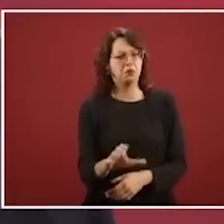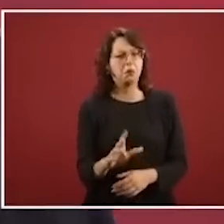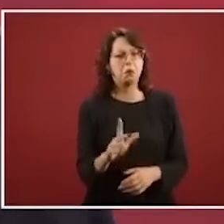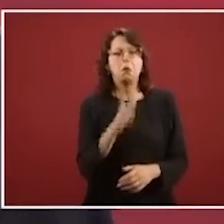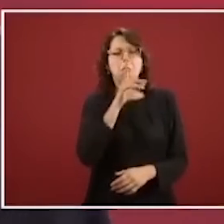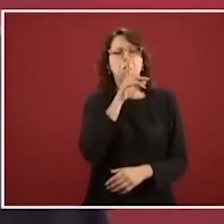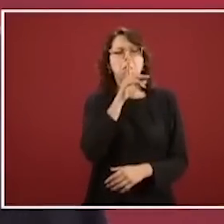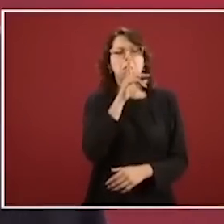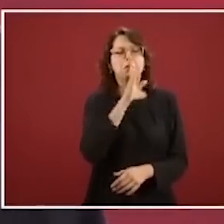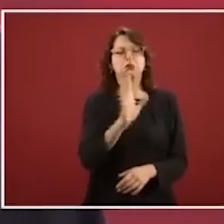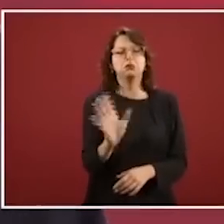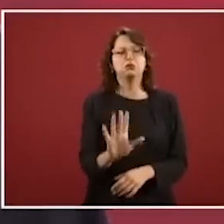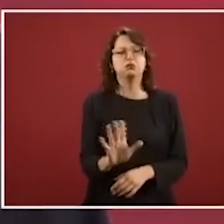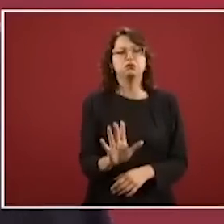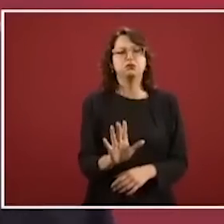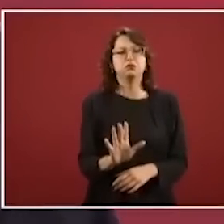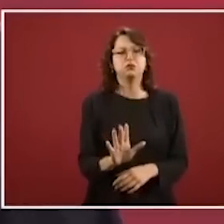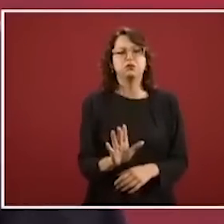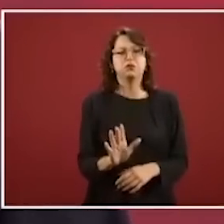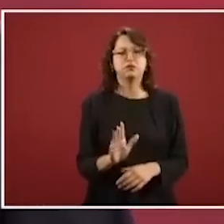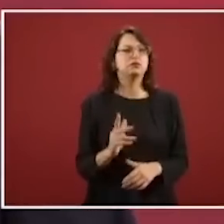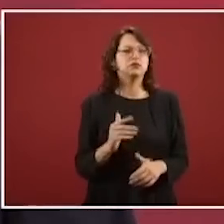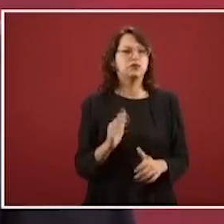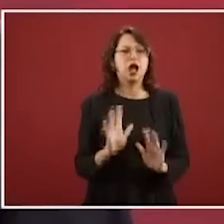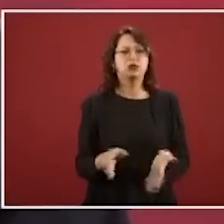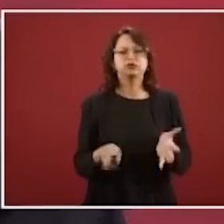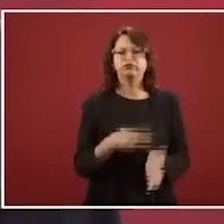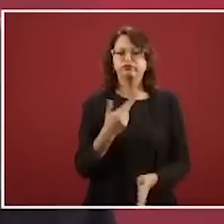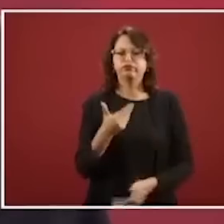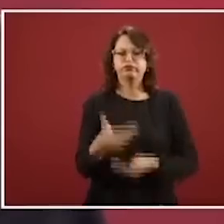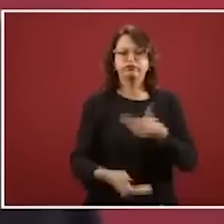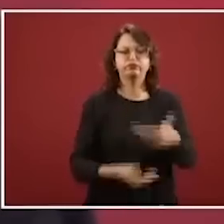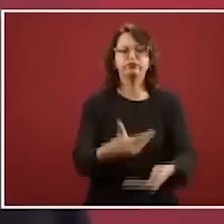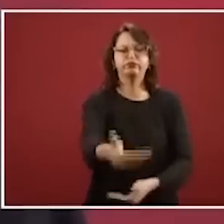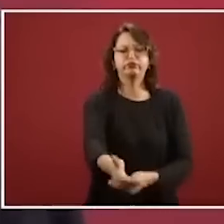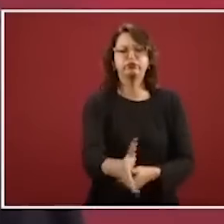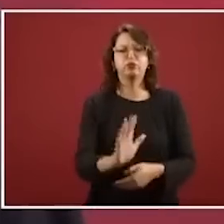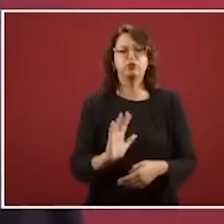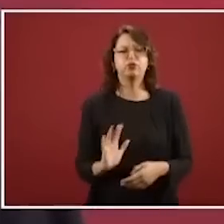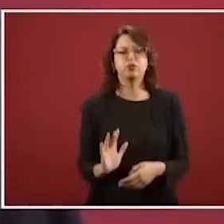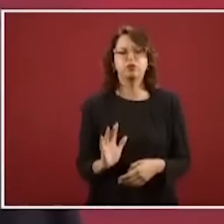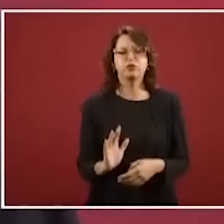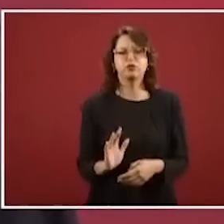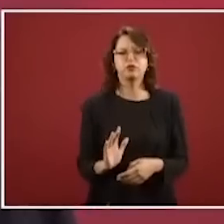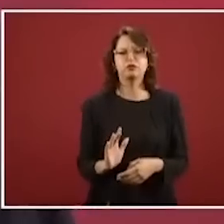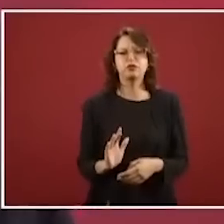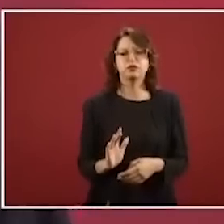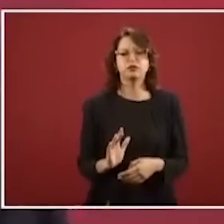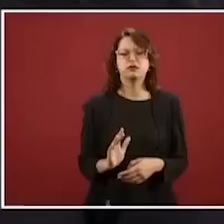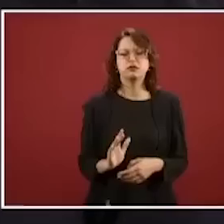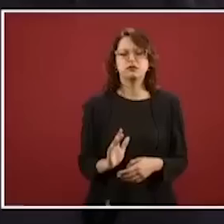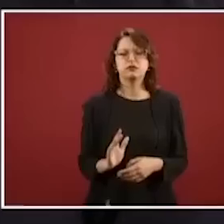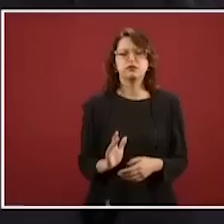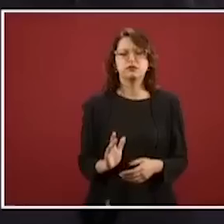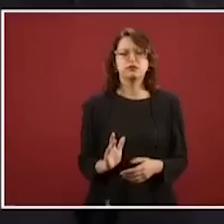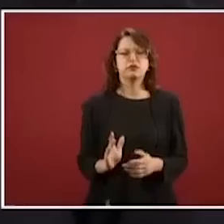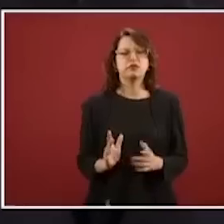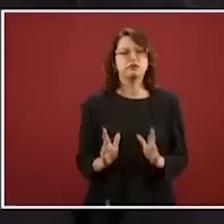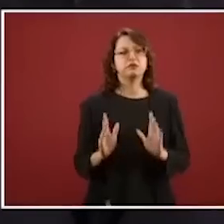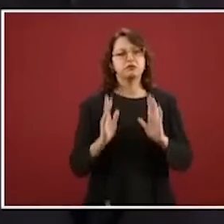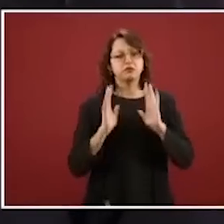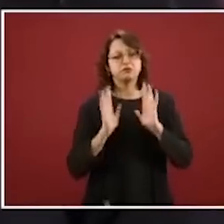repito, es un avance y ya se está tratando este